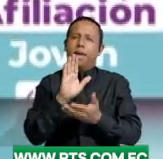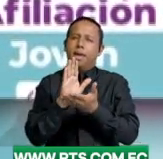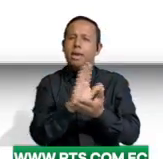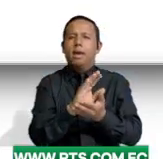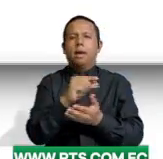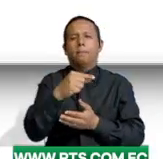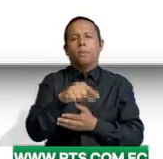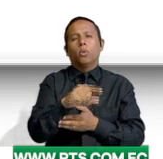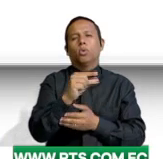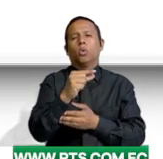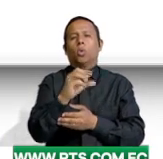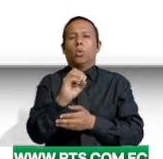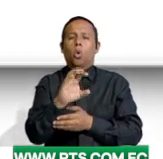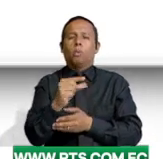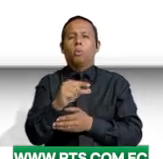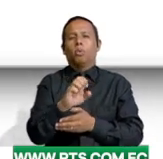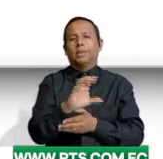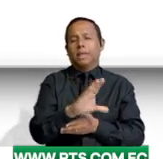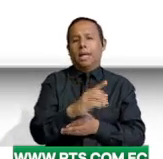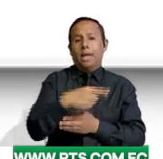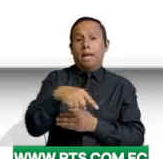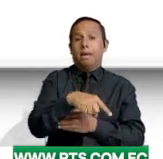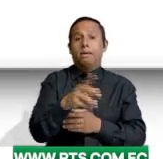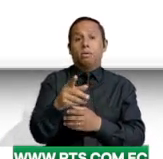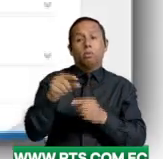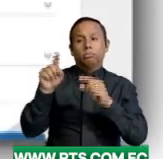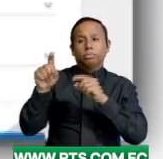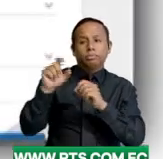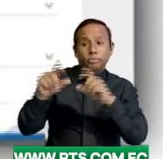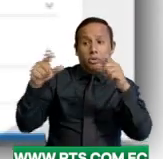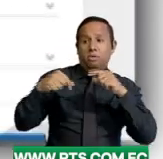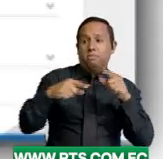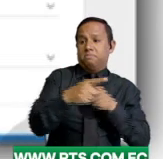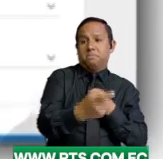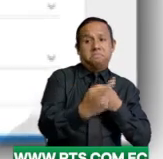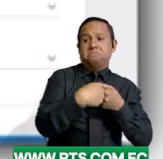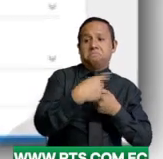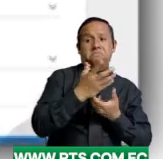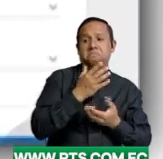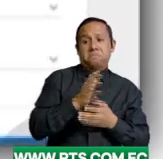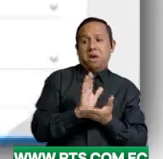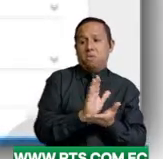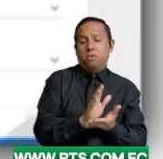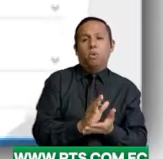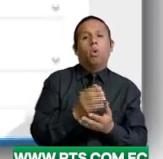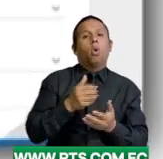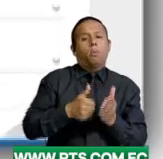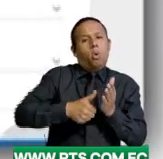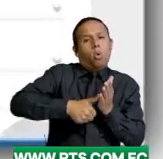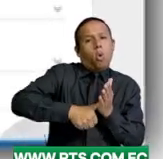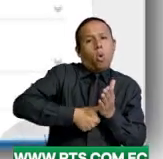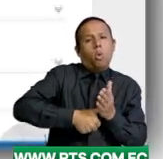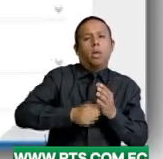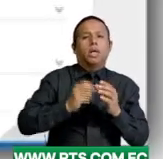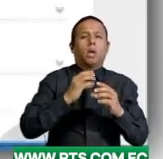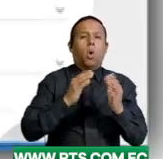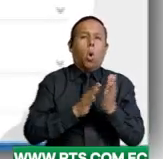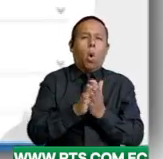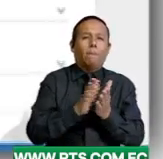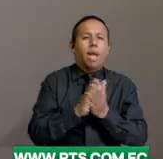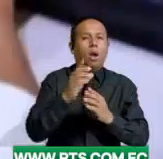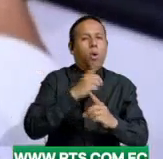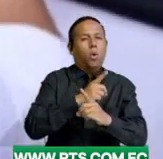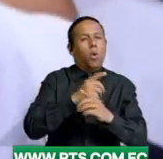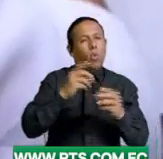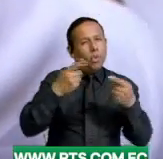www.ies.gob.es en la pestaña de reclamo por falta de afiliación, añadir sus datos, una copia del contrato. Recuerde que este reclamo es totalmente